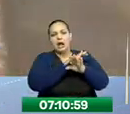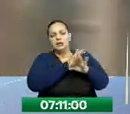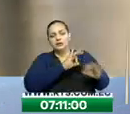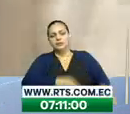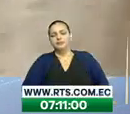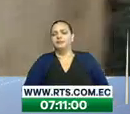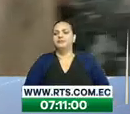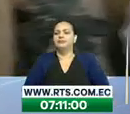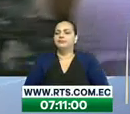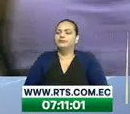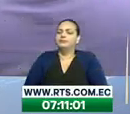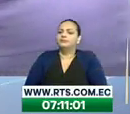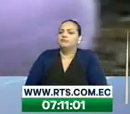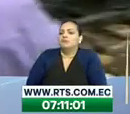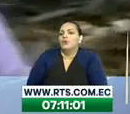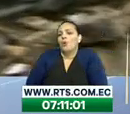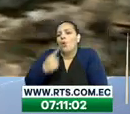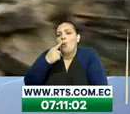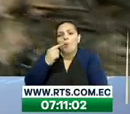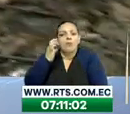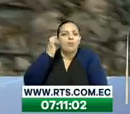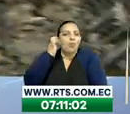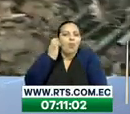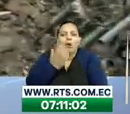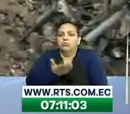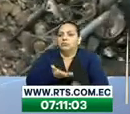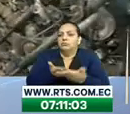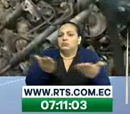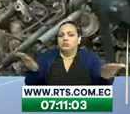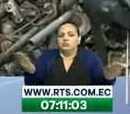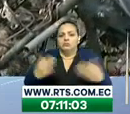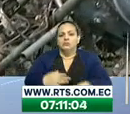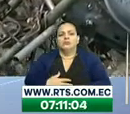un hombre o mujer dadivoso y se deja...